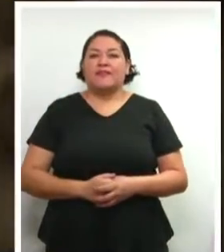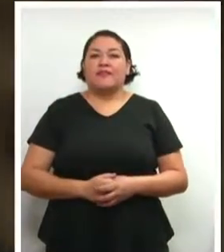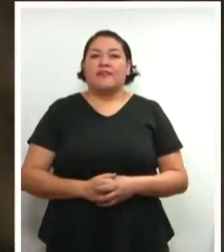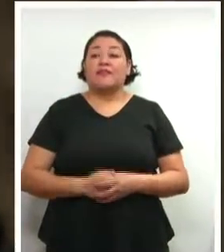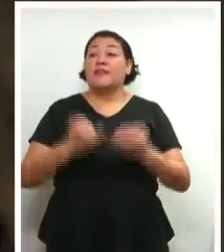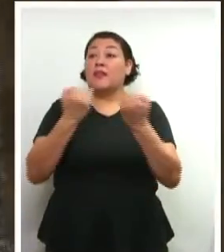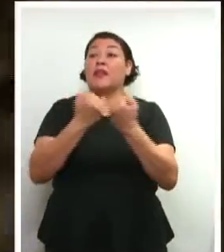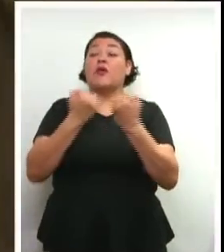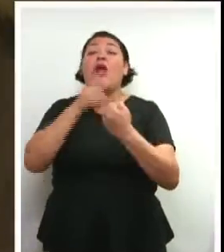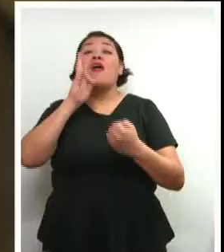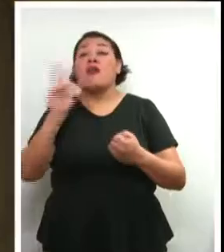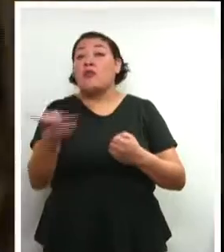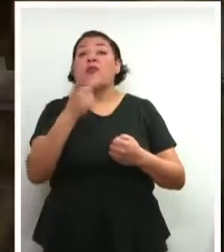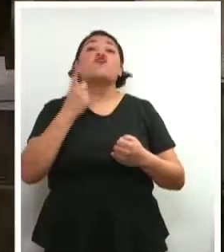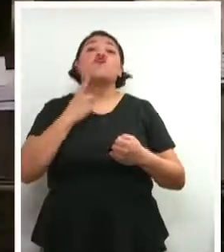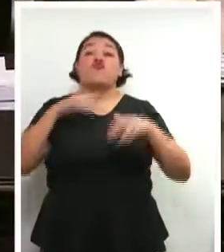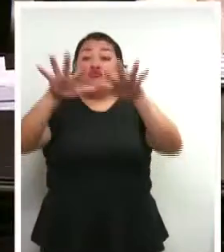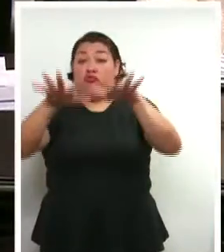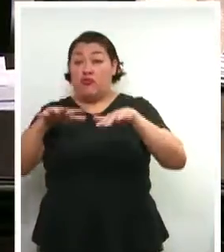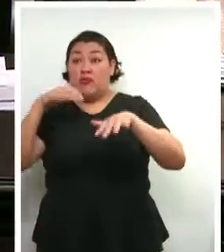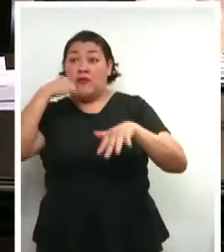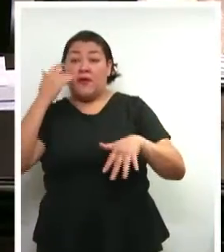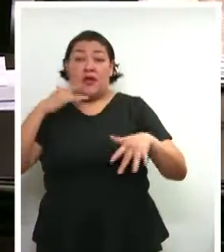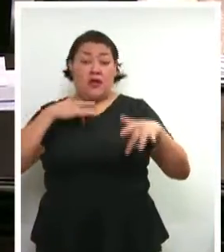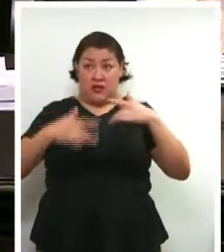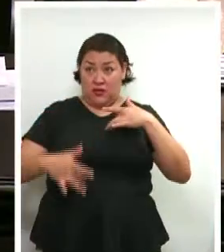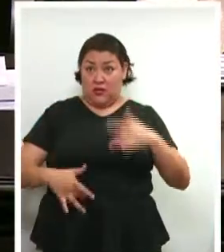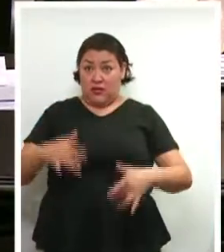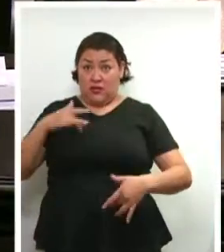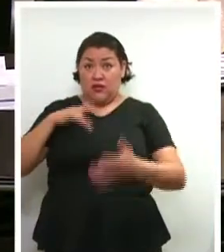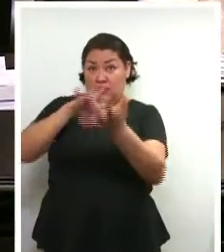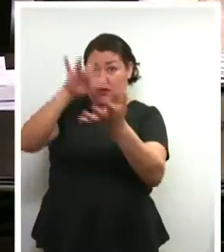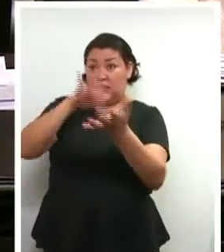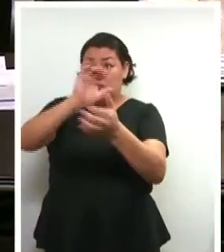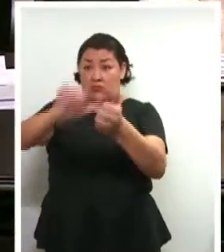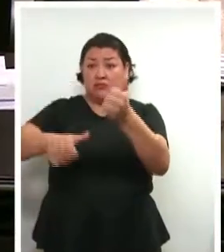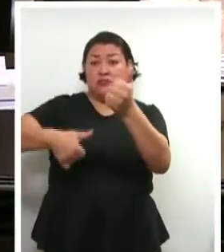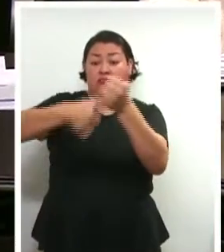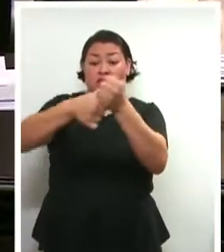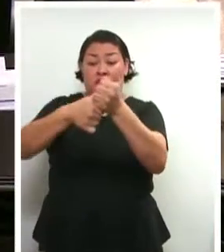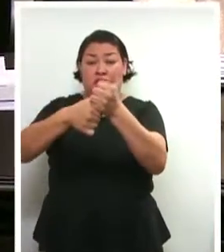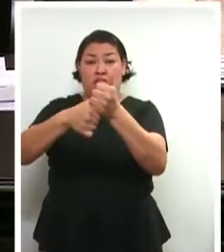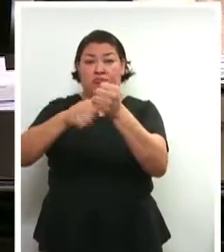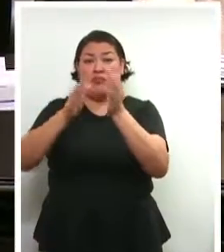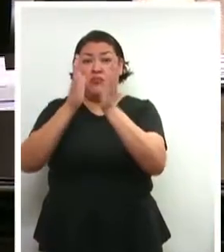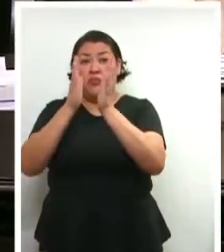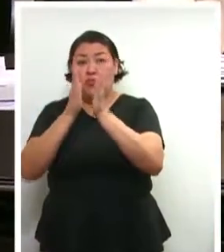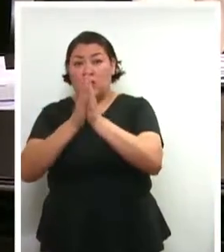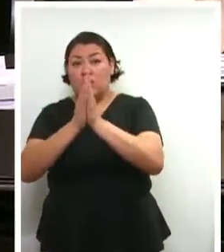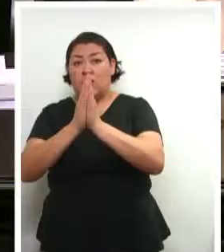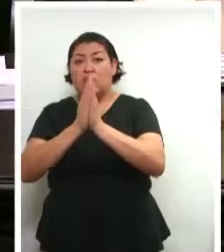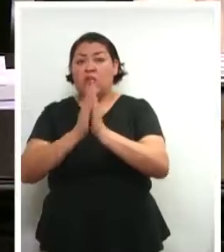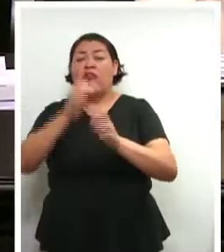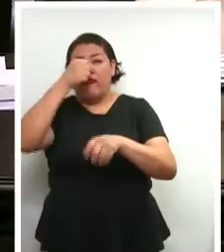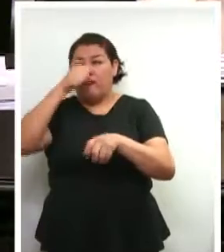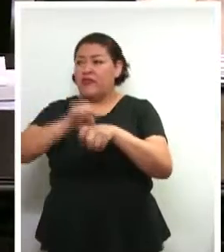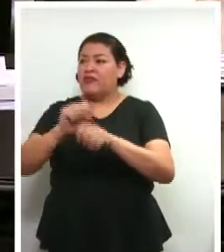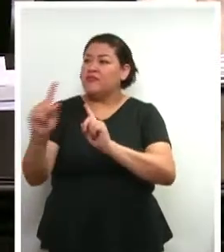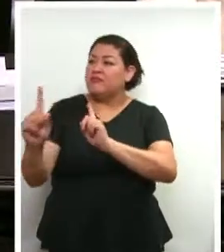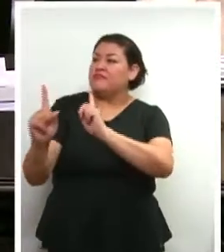Todos aquellos diputados que quieran adherirse a la iniciativa, pasen por favor a la Secretaría para